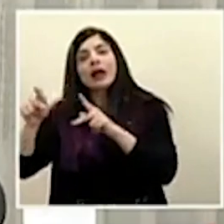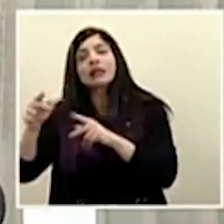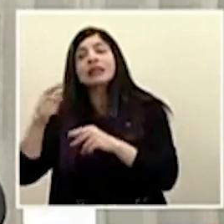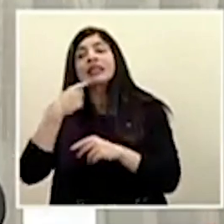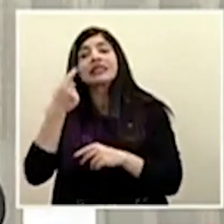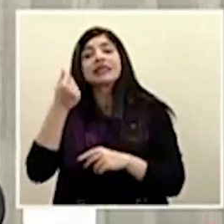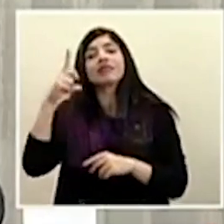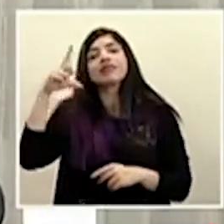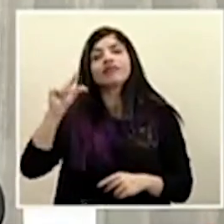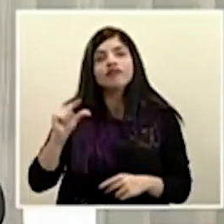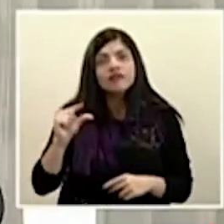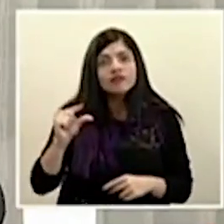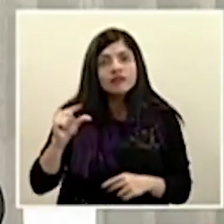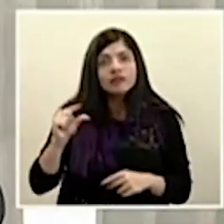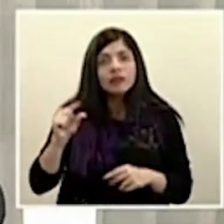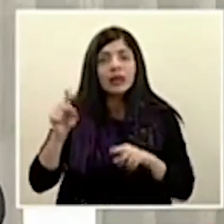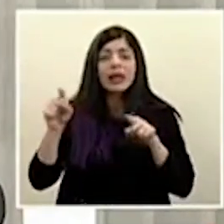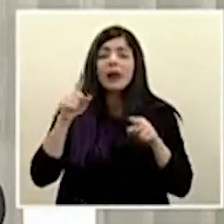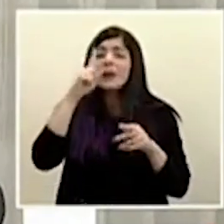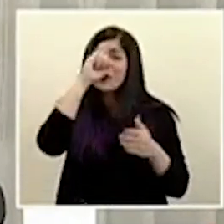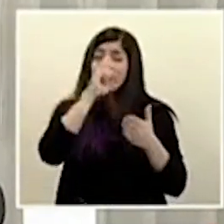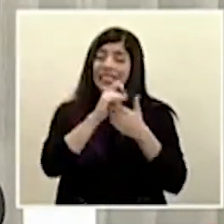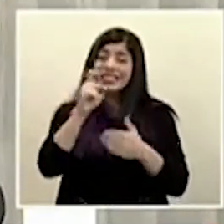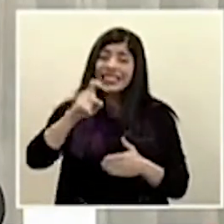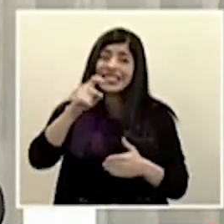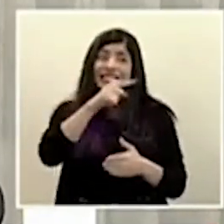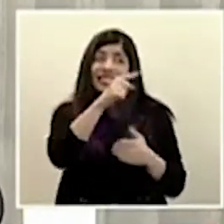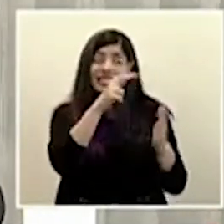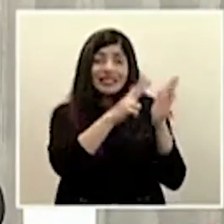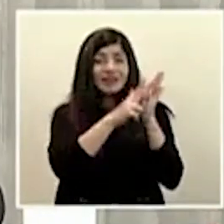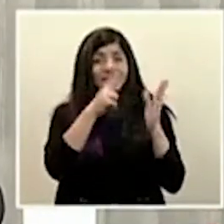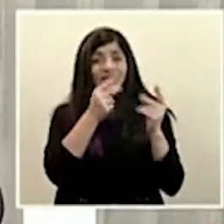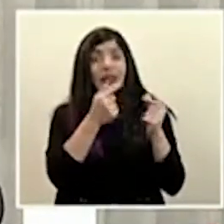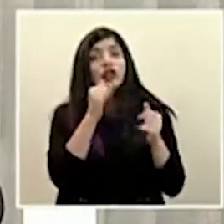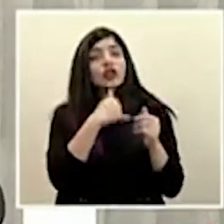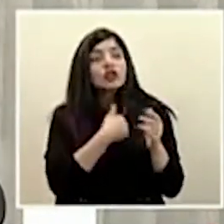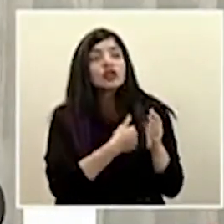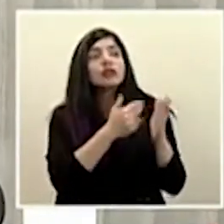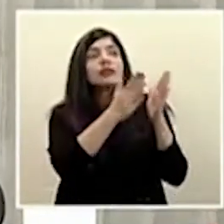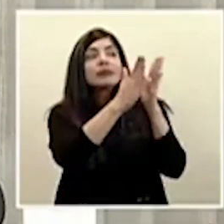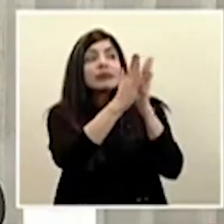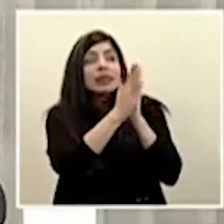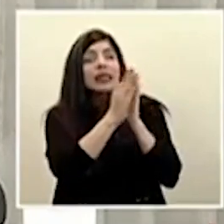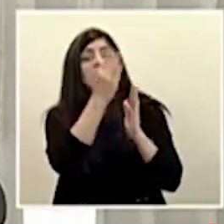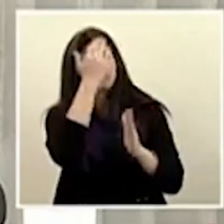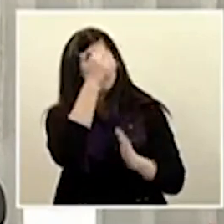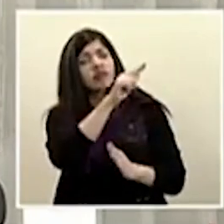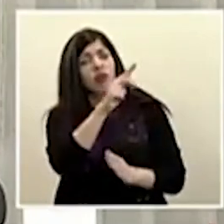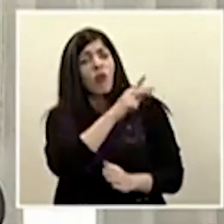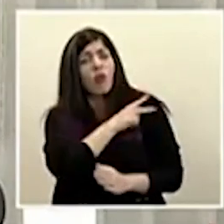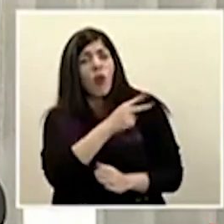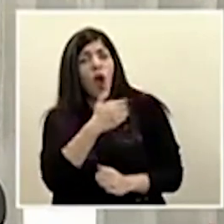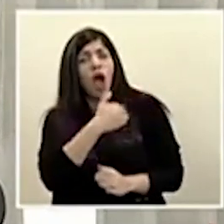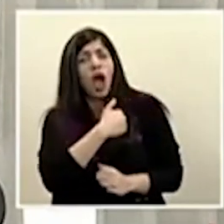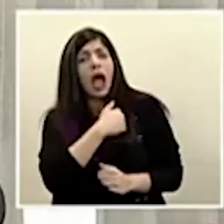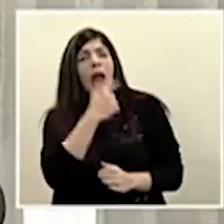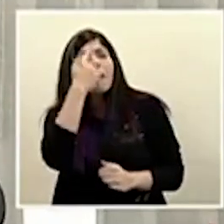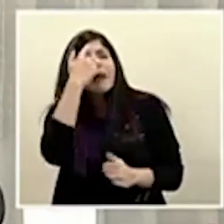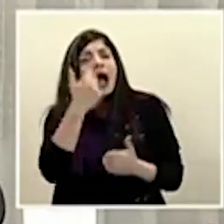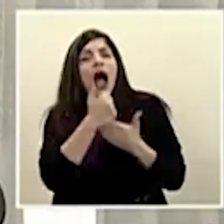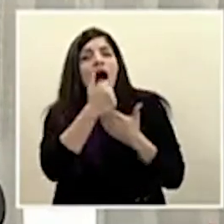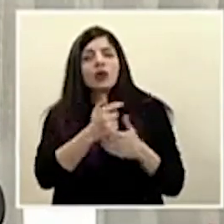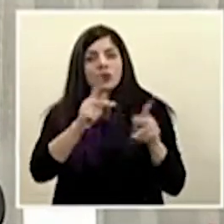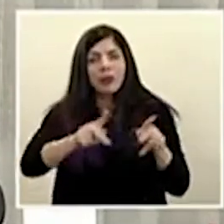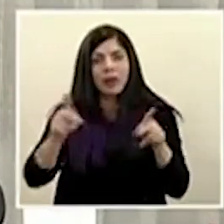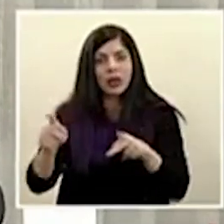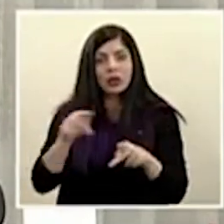ingresos disminuidos. Por eso necesitamos esa aprobación y la pedimos. Y sabemos que hay voluntad. Es para ayudar a estas personas, a